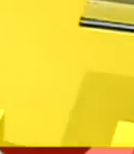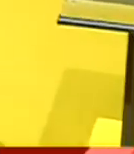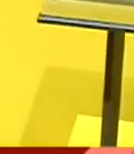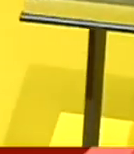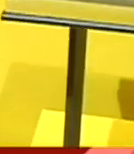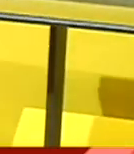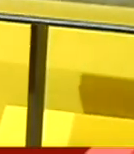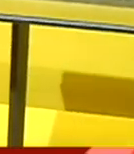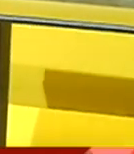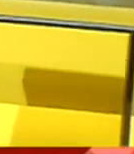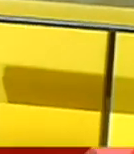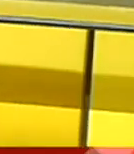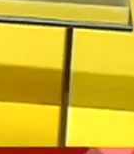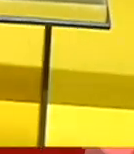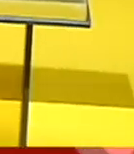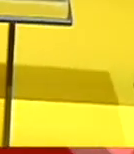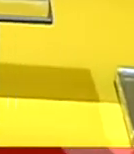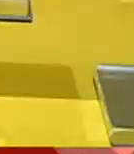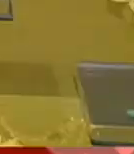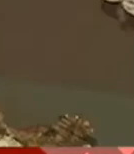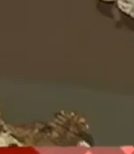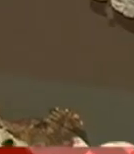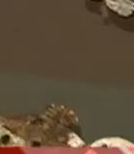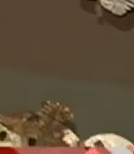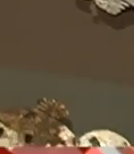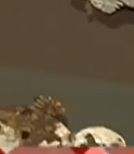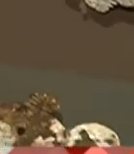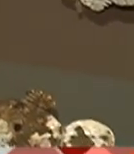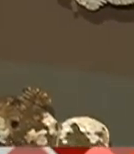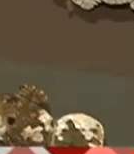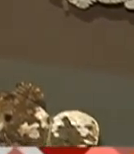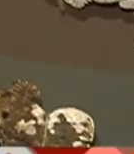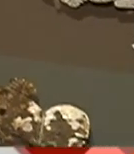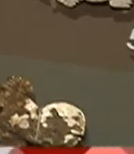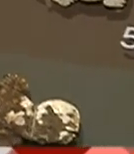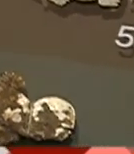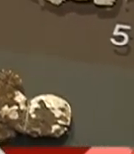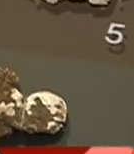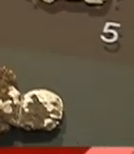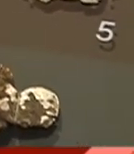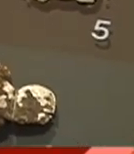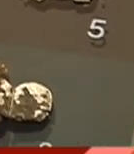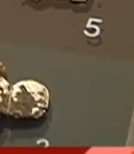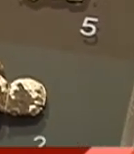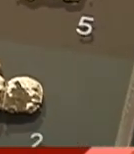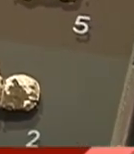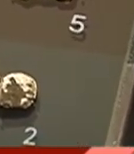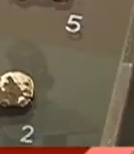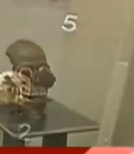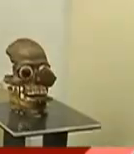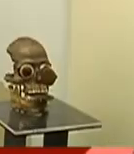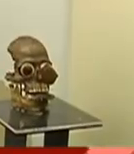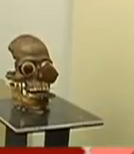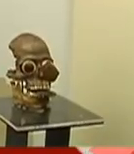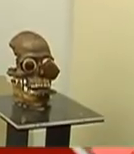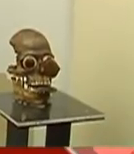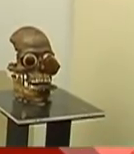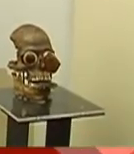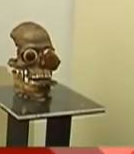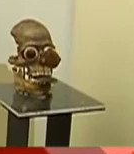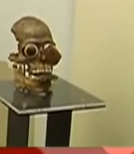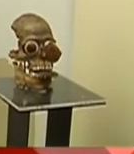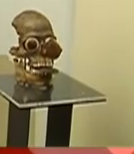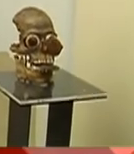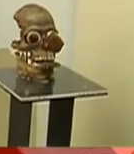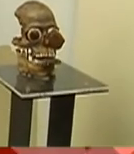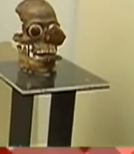prehispánicas, así como la pieza de la serpiente de fuego Xiucoatl, es parte de los hallazgos que se pueden apreciar. Como parte de esta